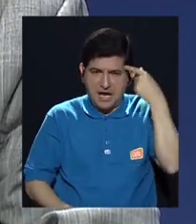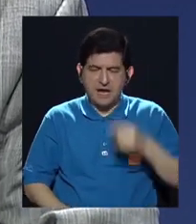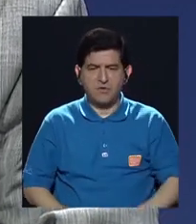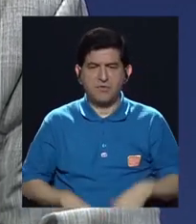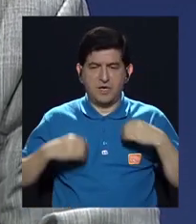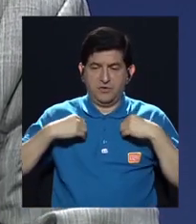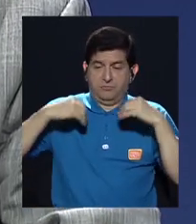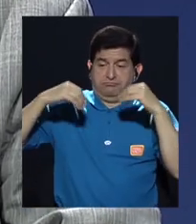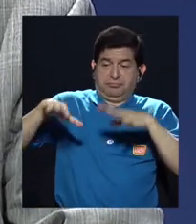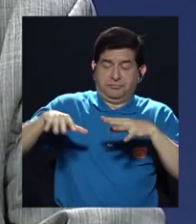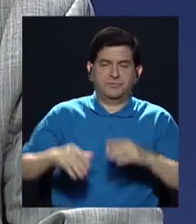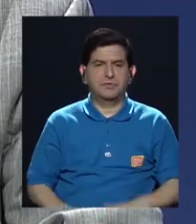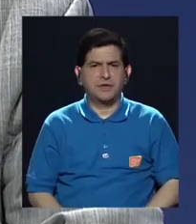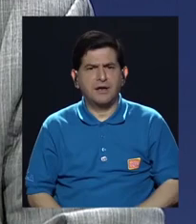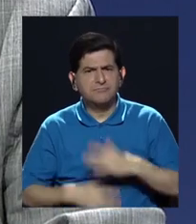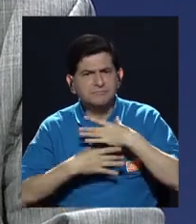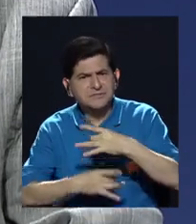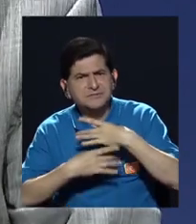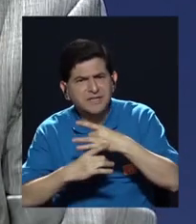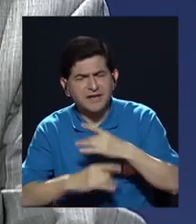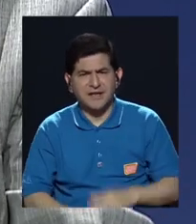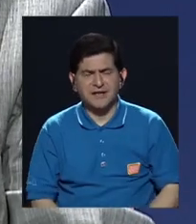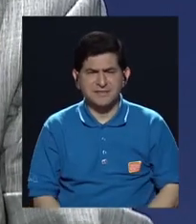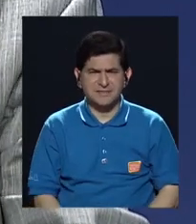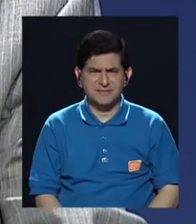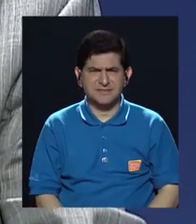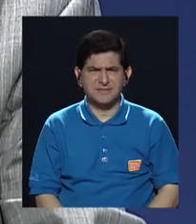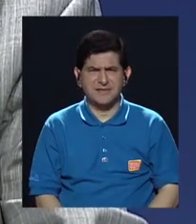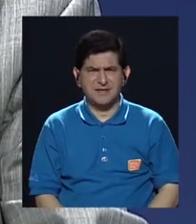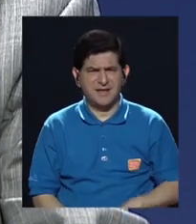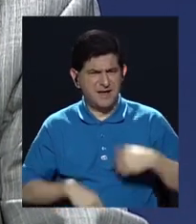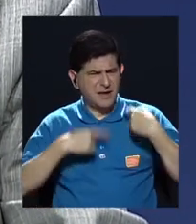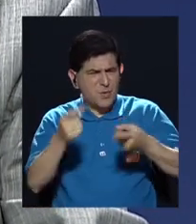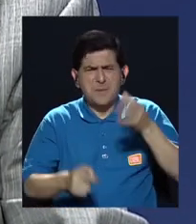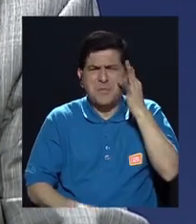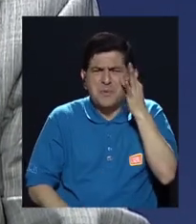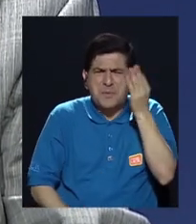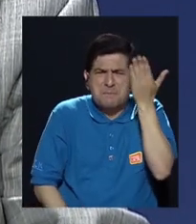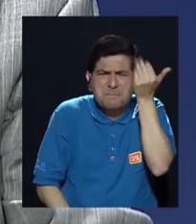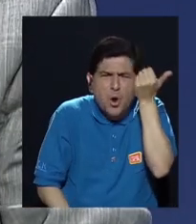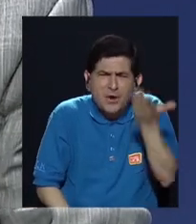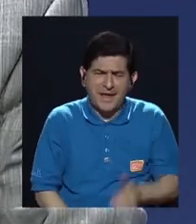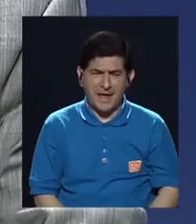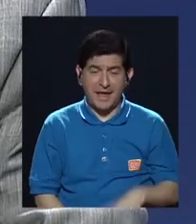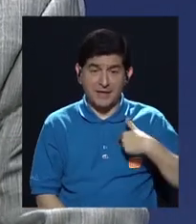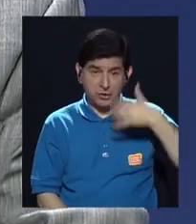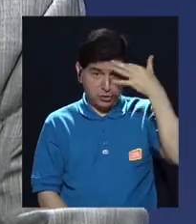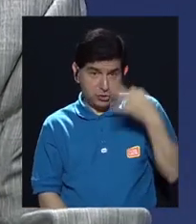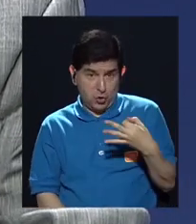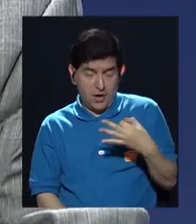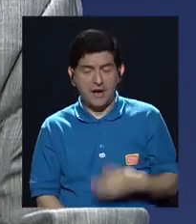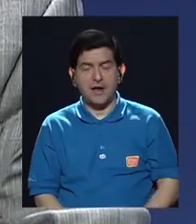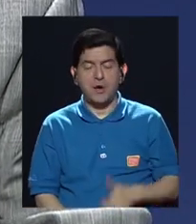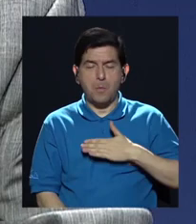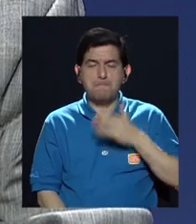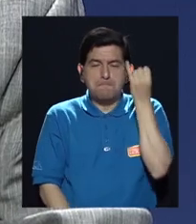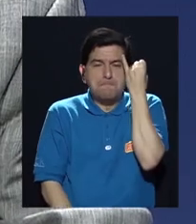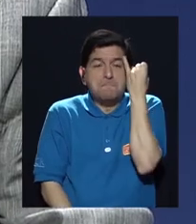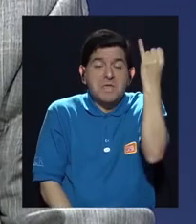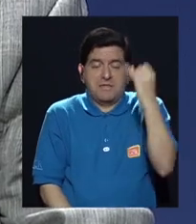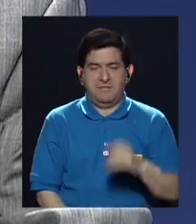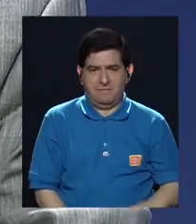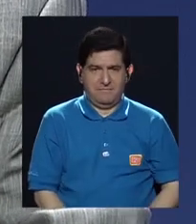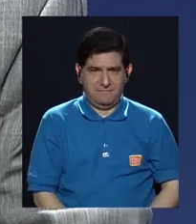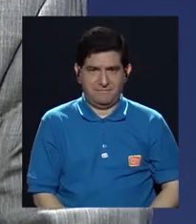Realmente llama la atención, porque ¿por qué don Pepe lo mandó a él? Bueno, en primer lugar, yo creo, esta es una tesis